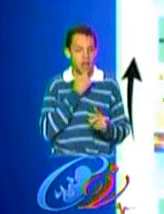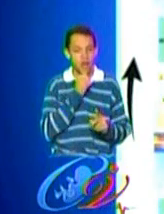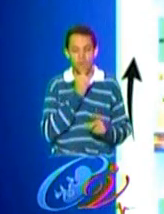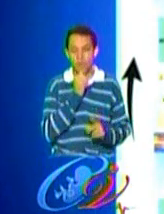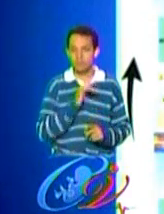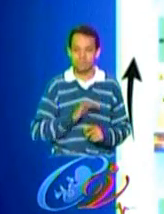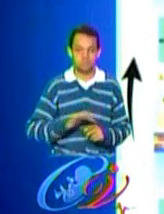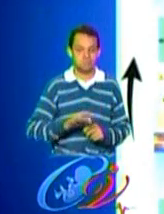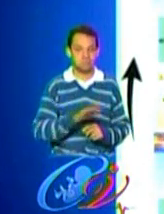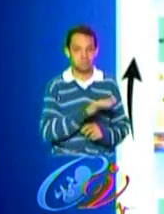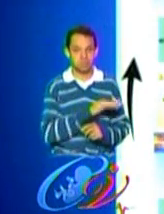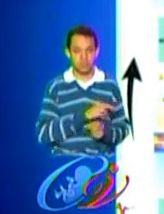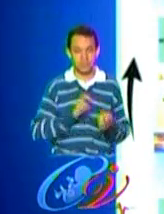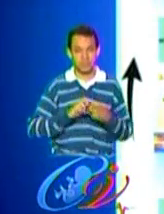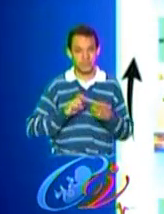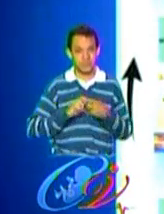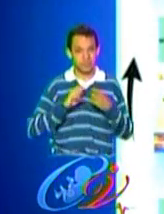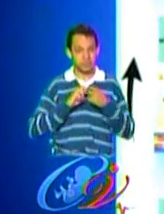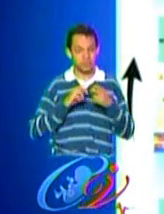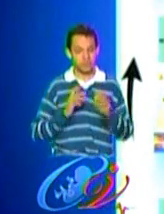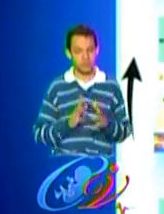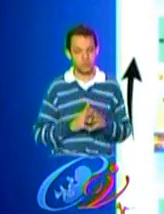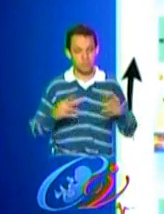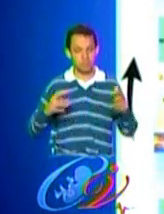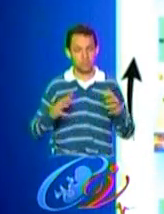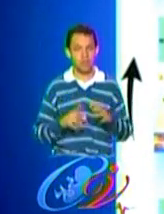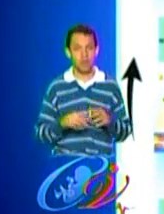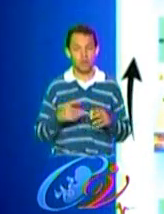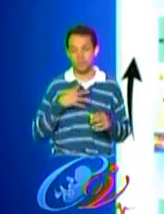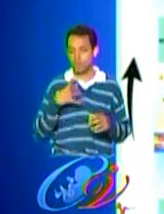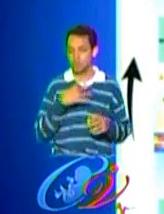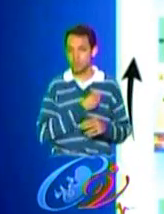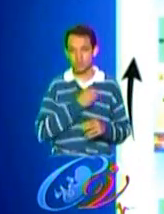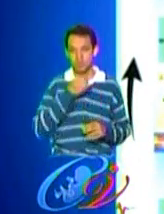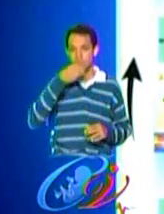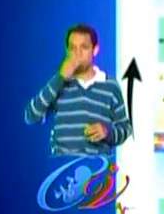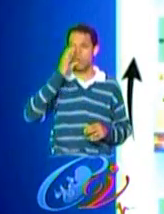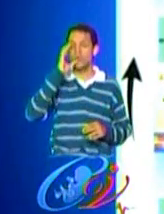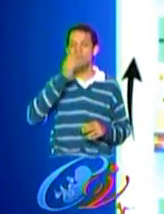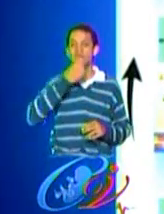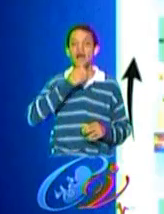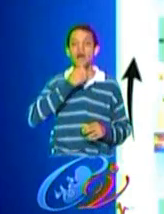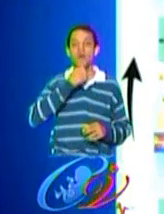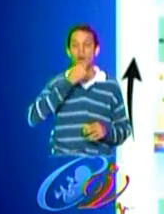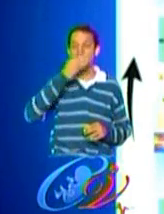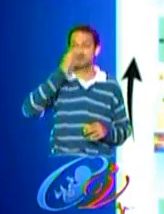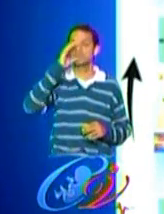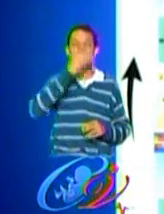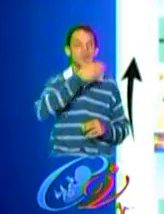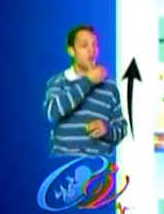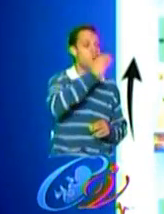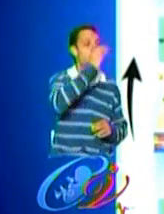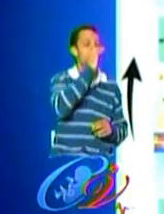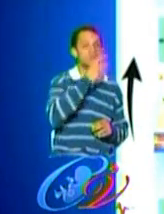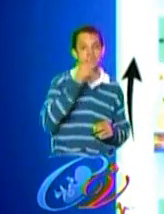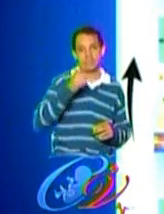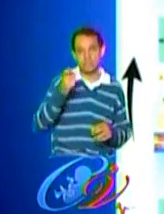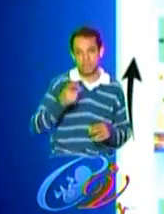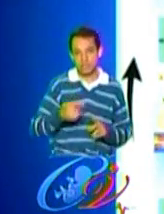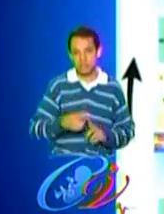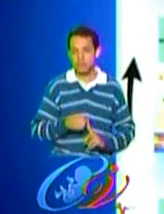de energía. Por eso nosotros debemos tomar agua, porque casi que todos los procesos químicos del cuerpo necesitan agua para